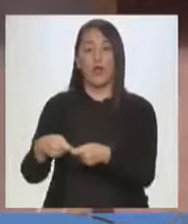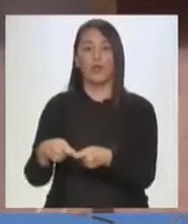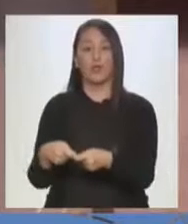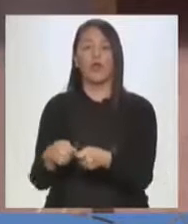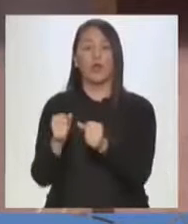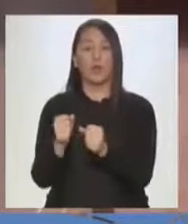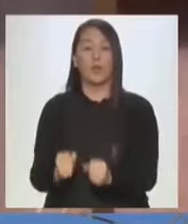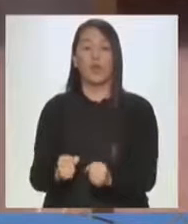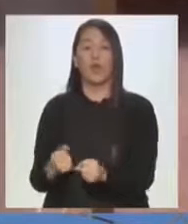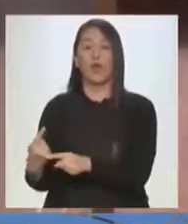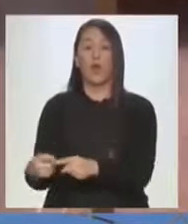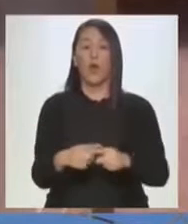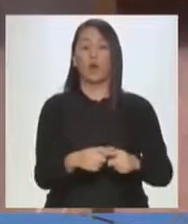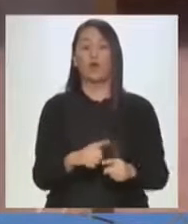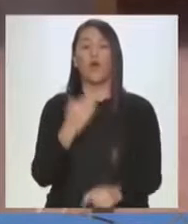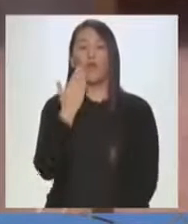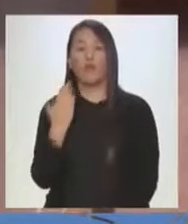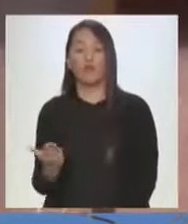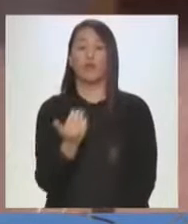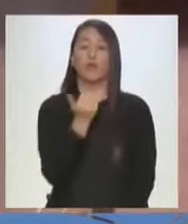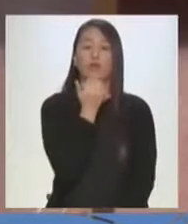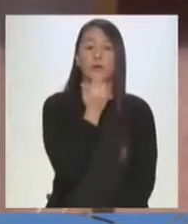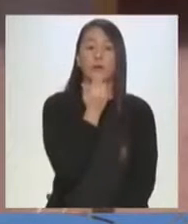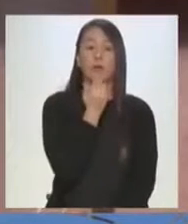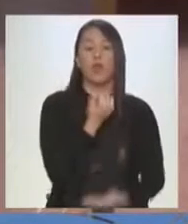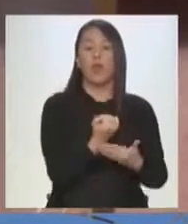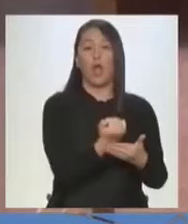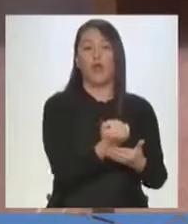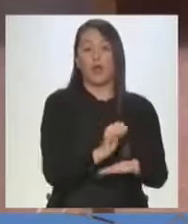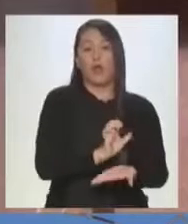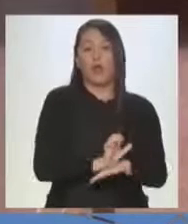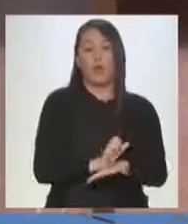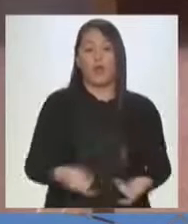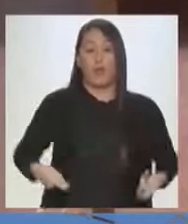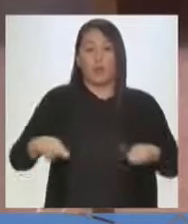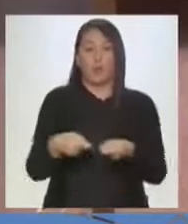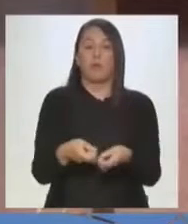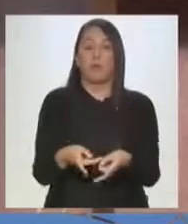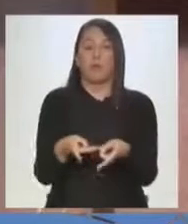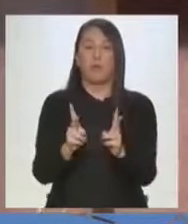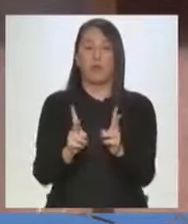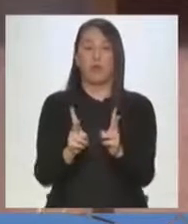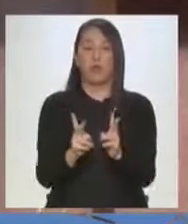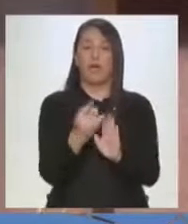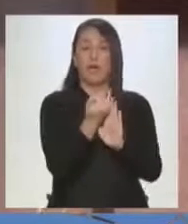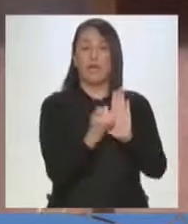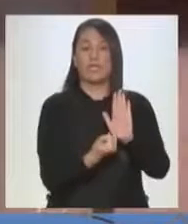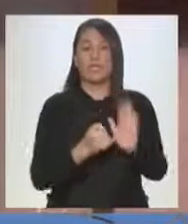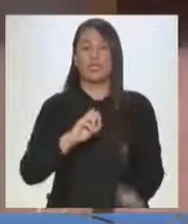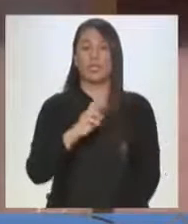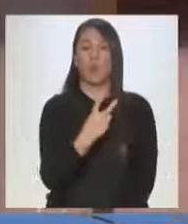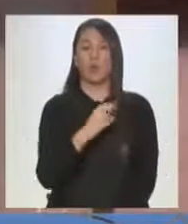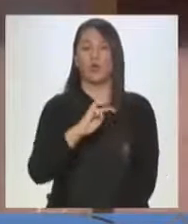clase media con otros aportes del Estado, sin perjuicio de la restricción respecto del monto que el monto señala en los incisos